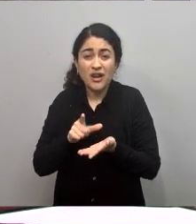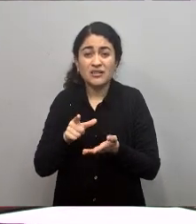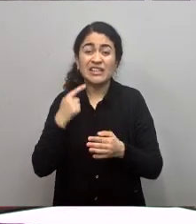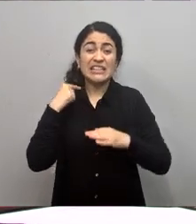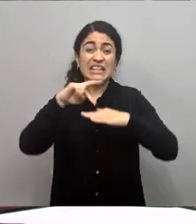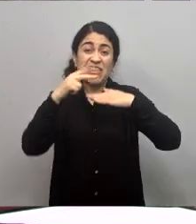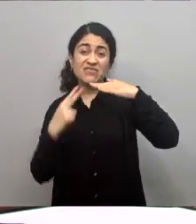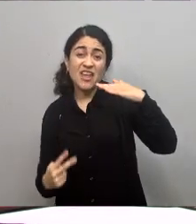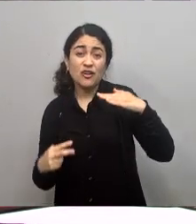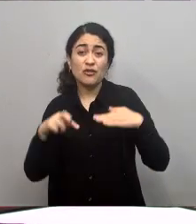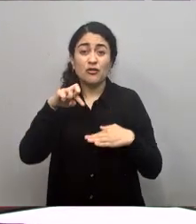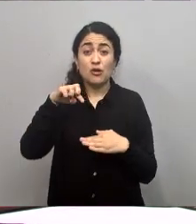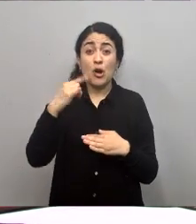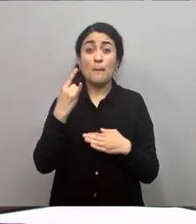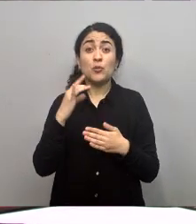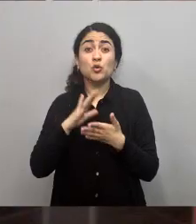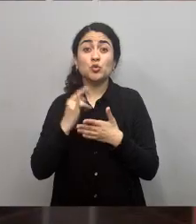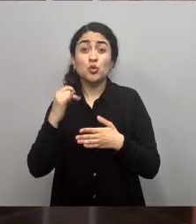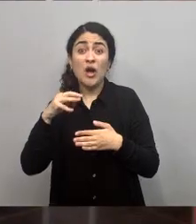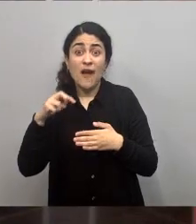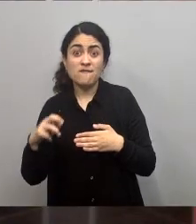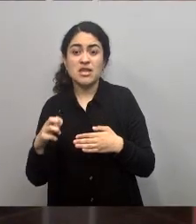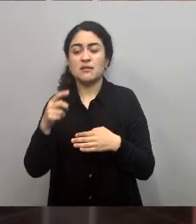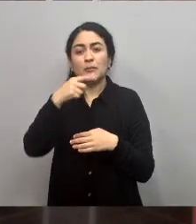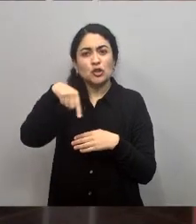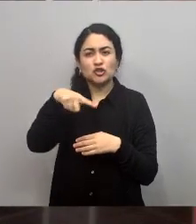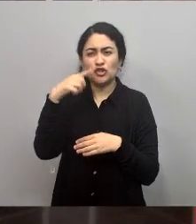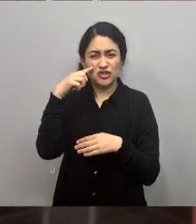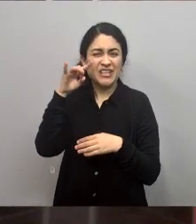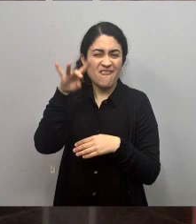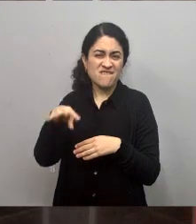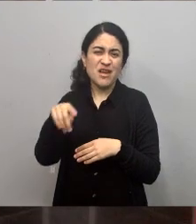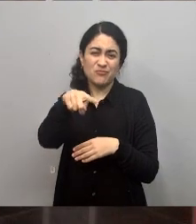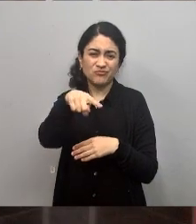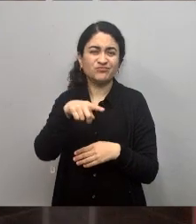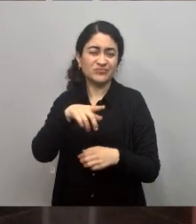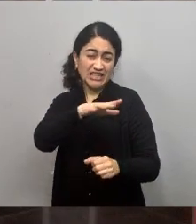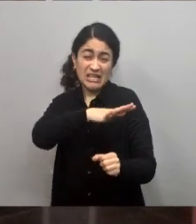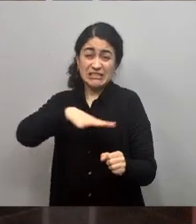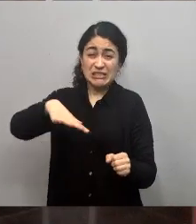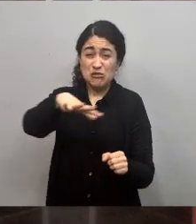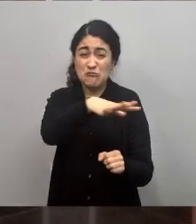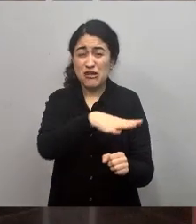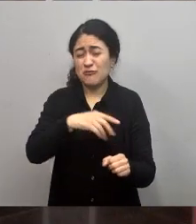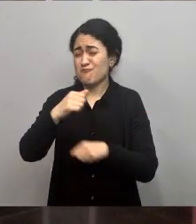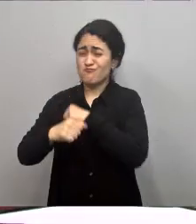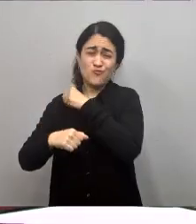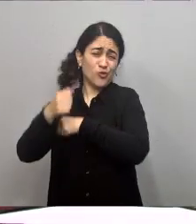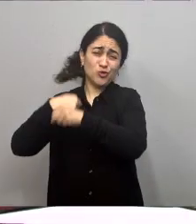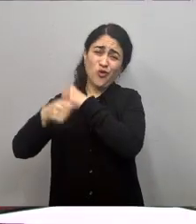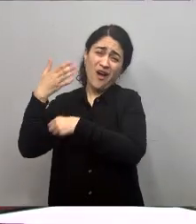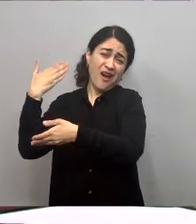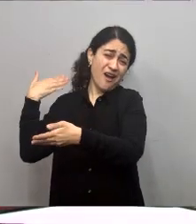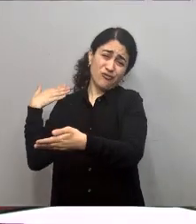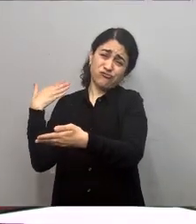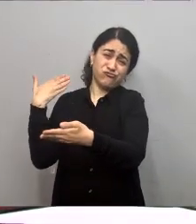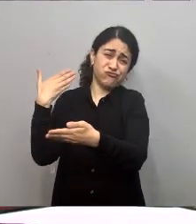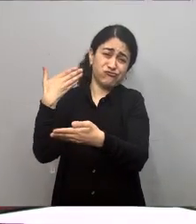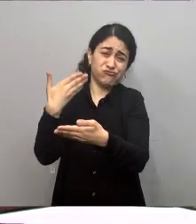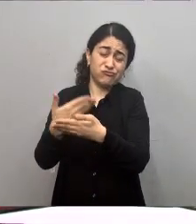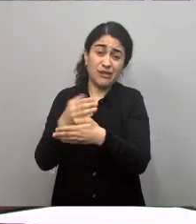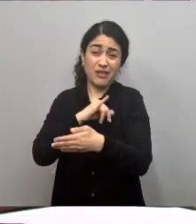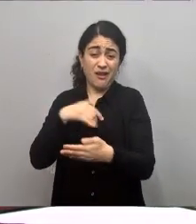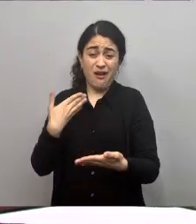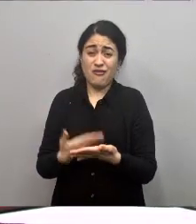Puchuncaví, pero nosotros sabíamos, obviamente, para los conocedores de la región, de que esta situación lleva muchísimos años y que tarde o temprano iba a